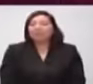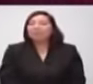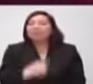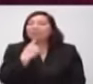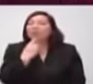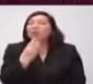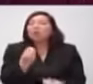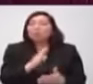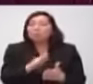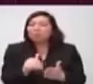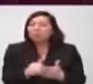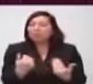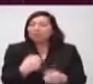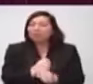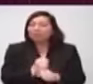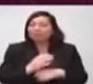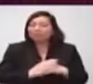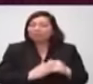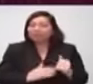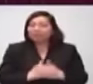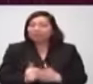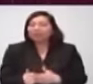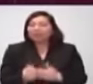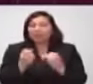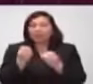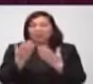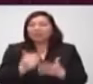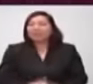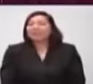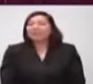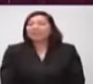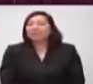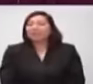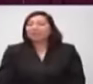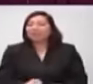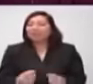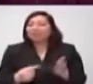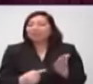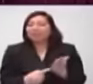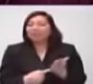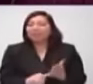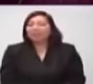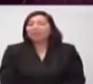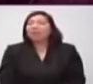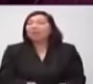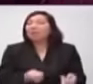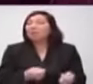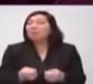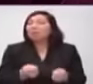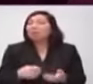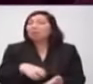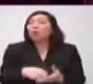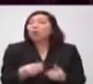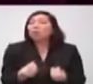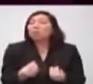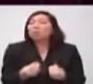indicarles cómo todas estas obras de infraestructura obedecen a un correlato técnico, a un movimiento de la ciudad y cómo